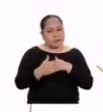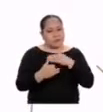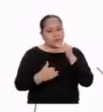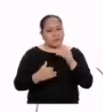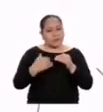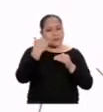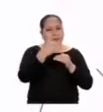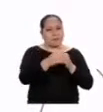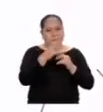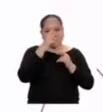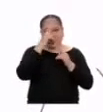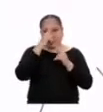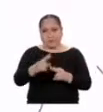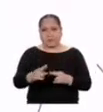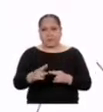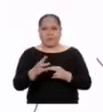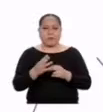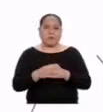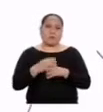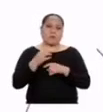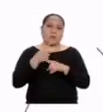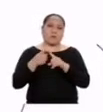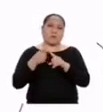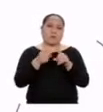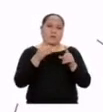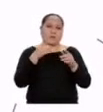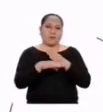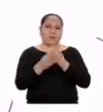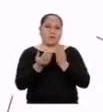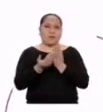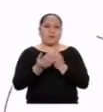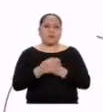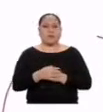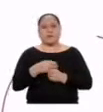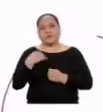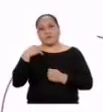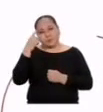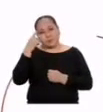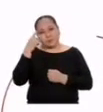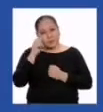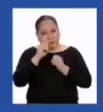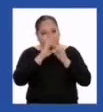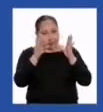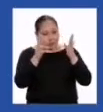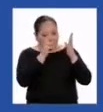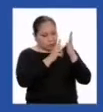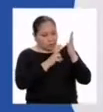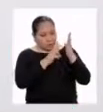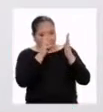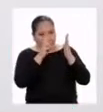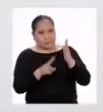seguir para respetar la diversidad en la escuela. Pero supongo que me quedará más claro cuando lea.